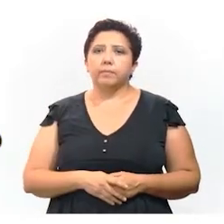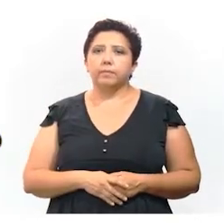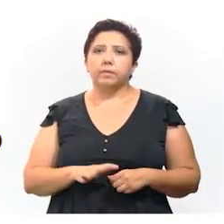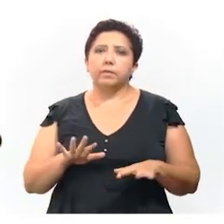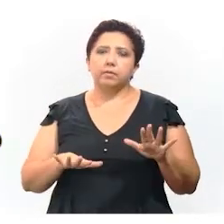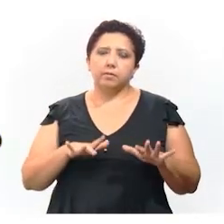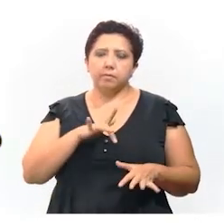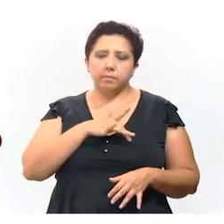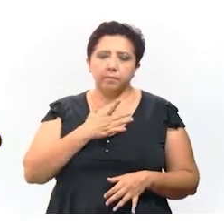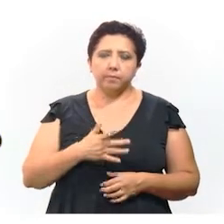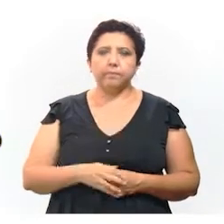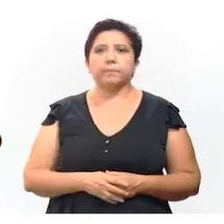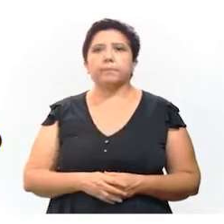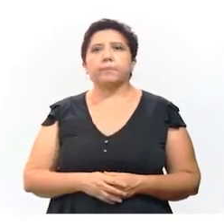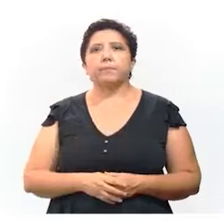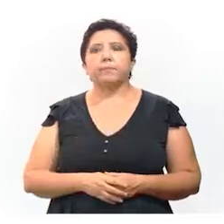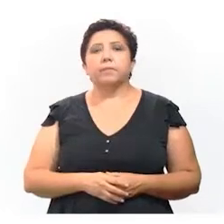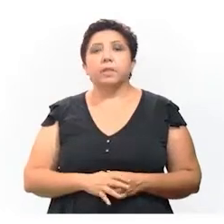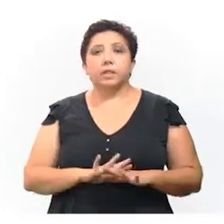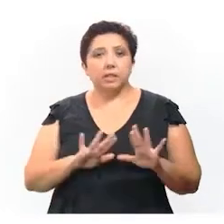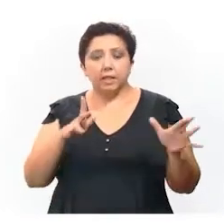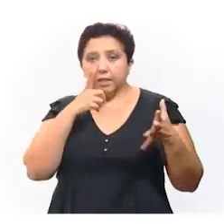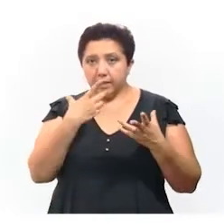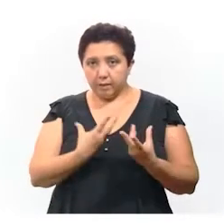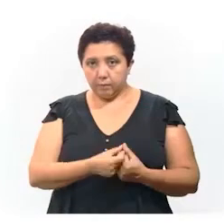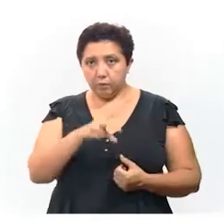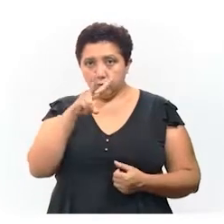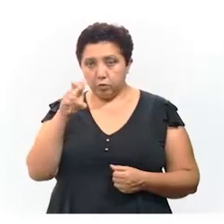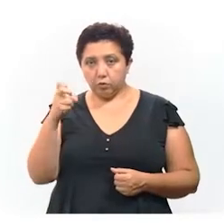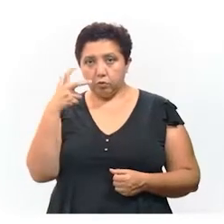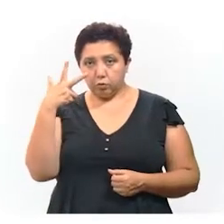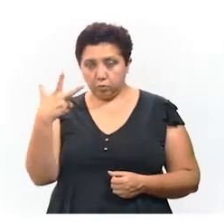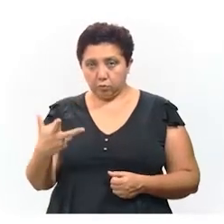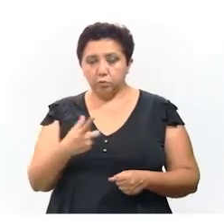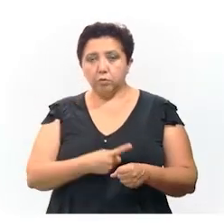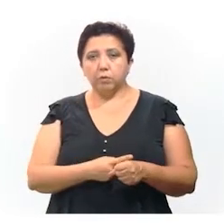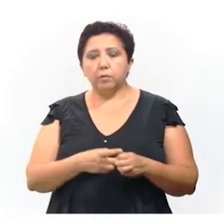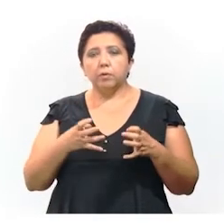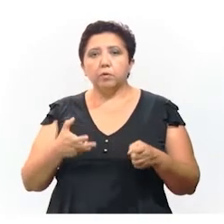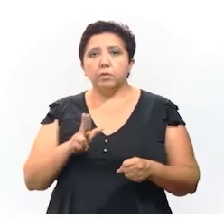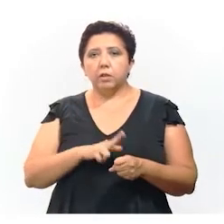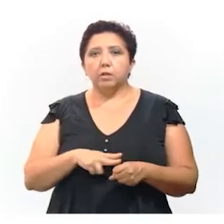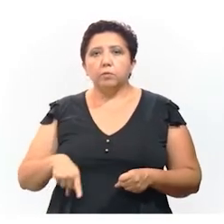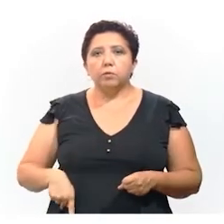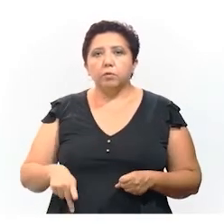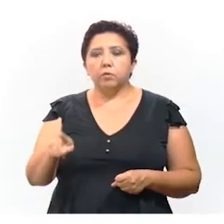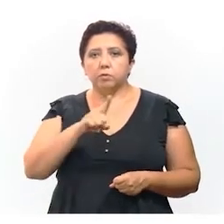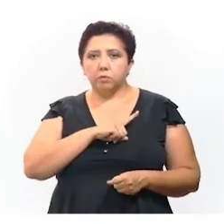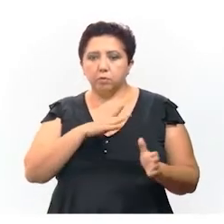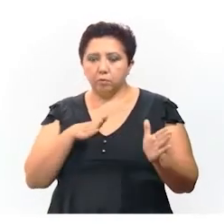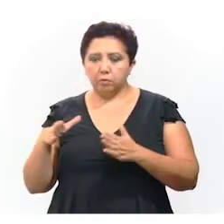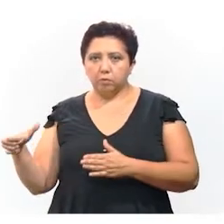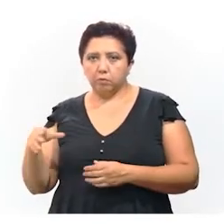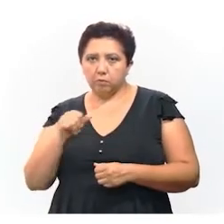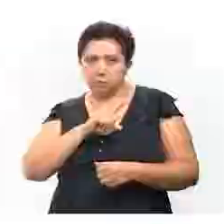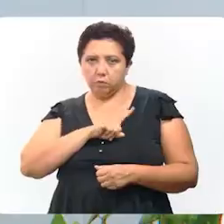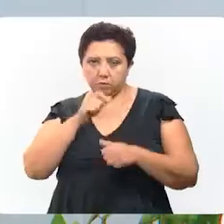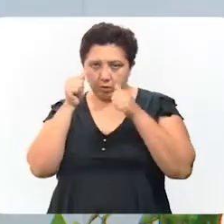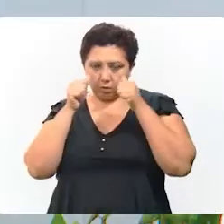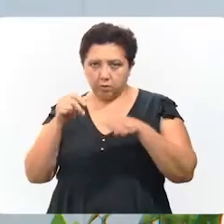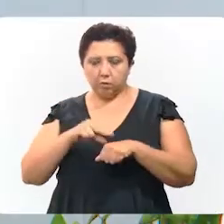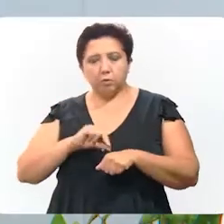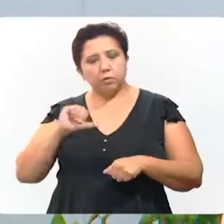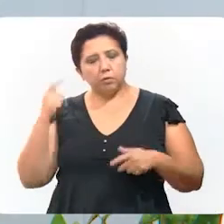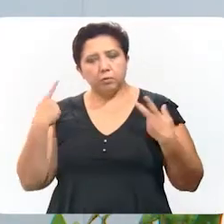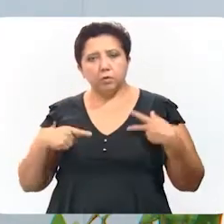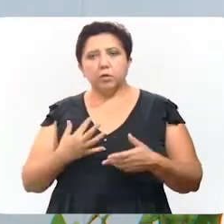Yucatán. Presentan síntomas leves. Como ya mencionamos, 208 de los casos positivos están en hospitales públicos y en aislamiento total.